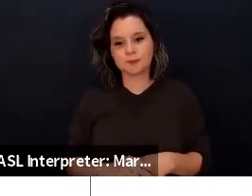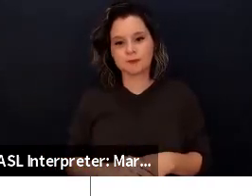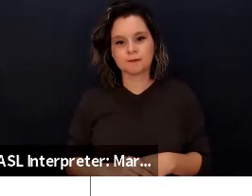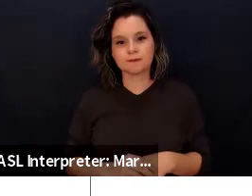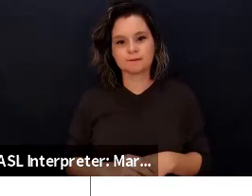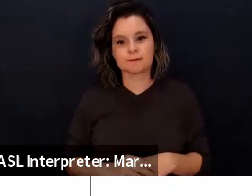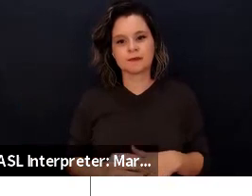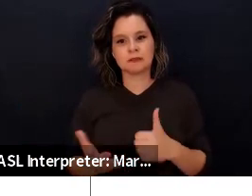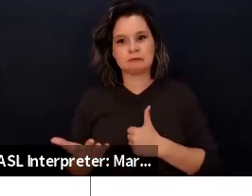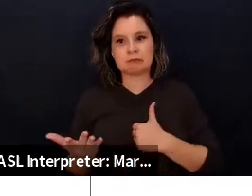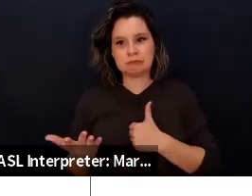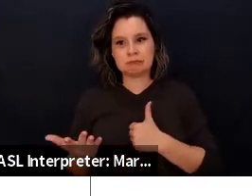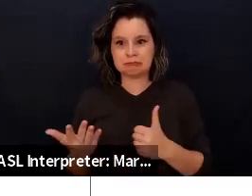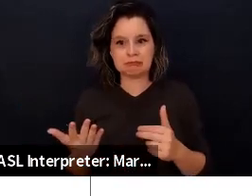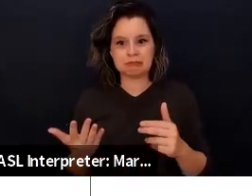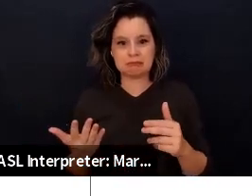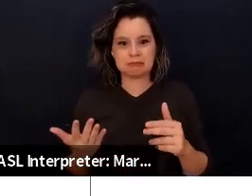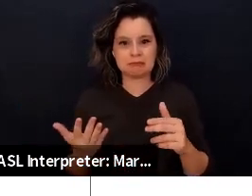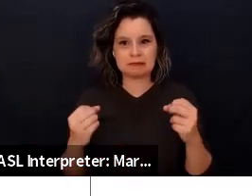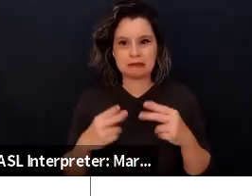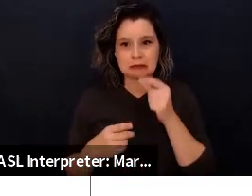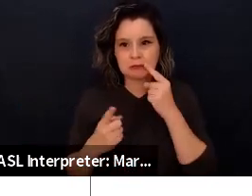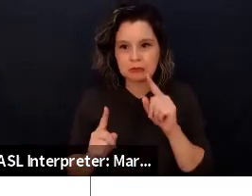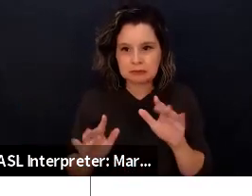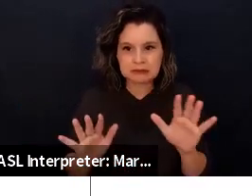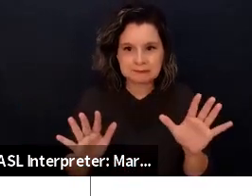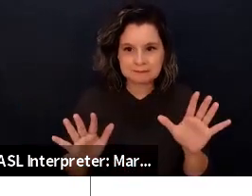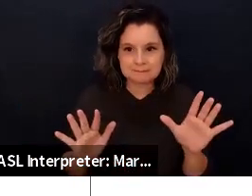Disculpen, no está cambiando la...